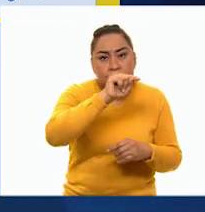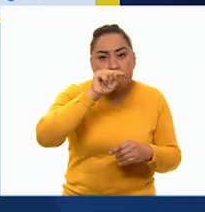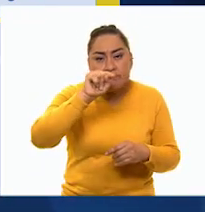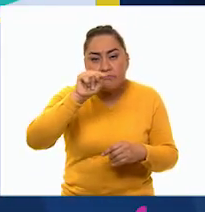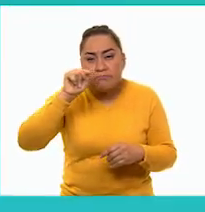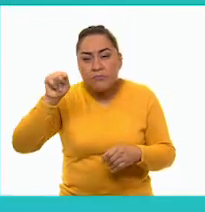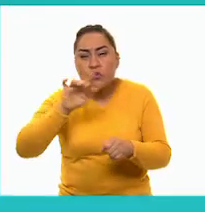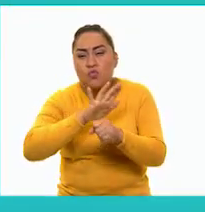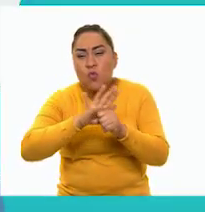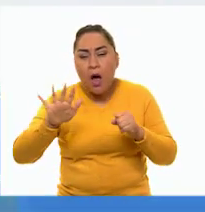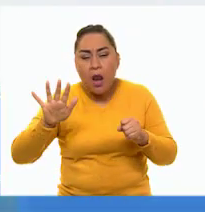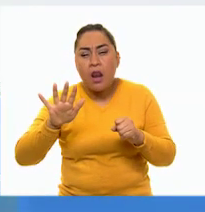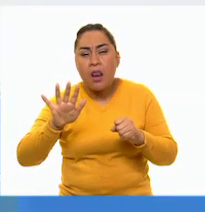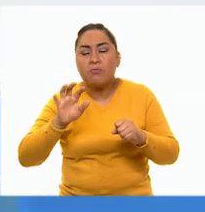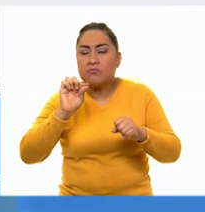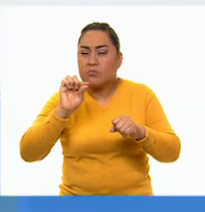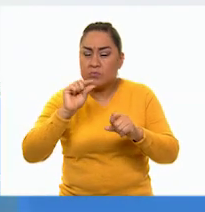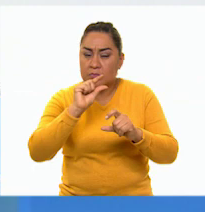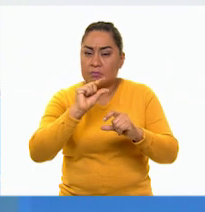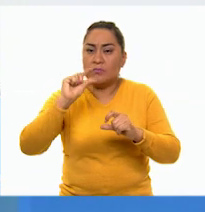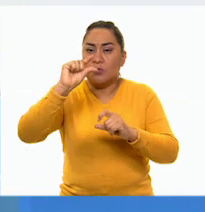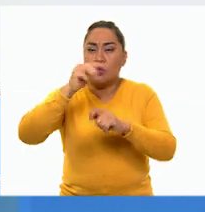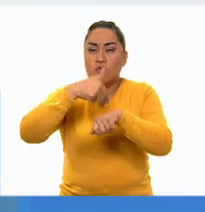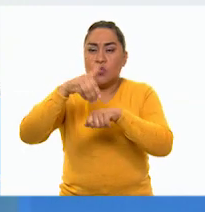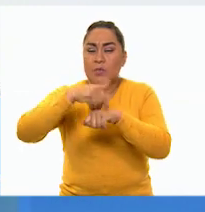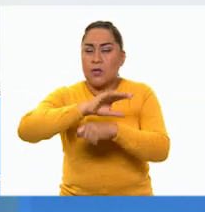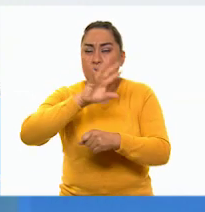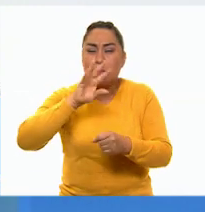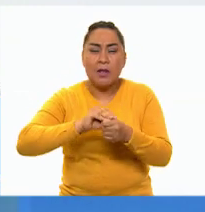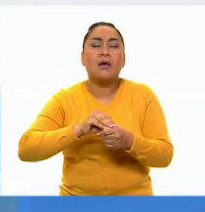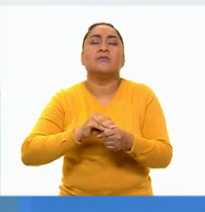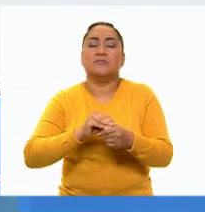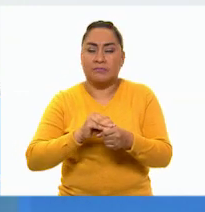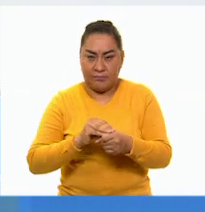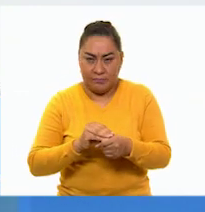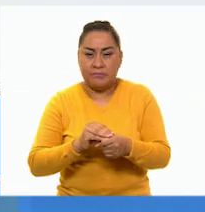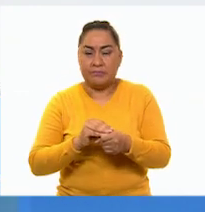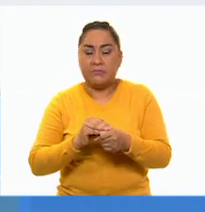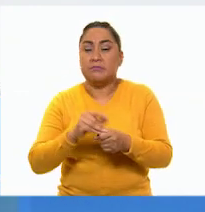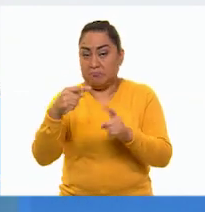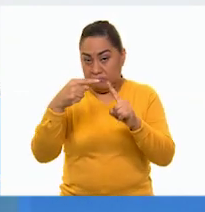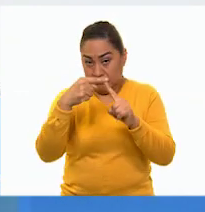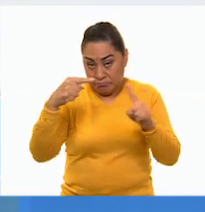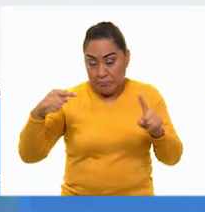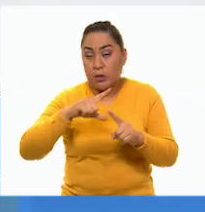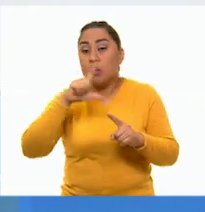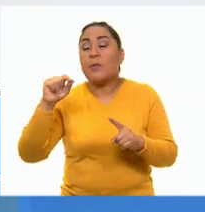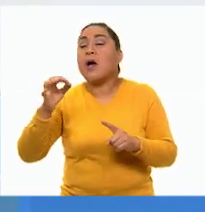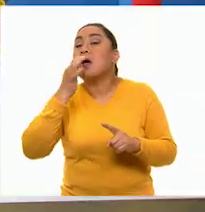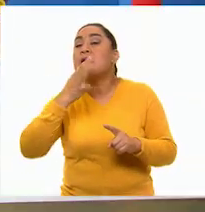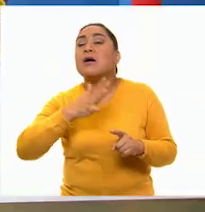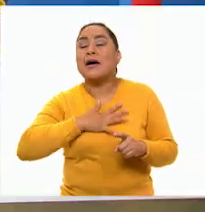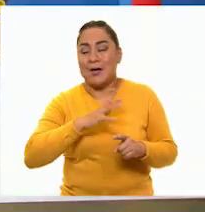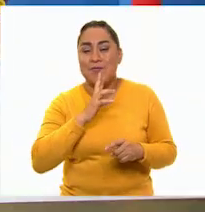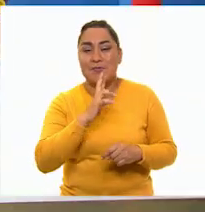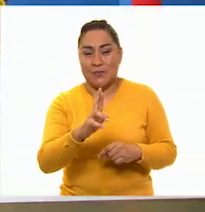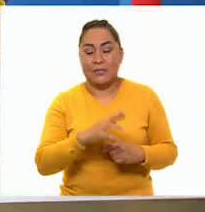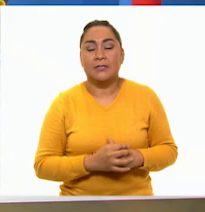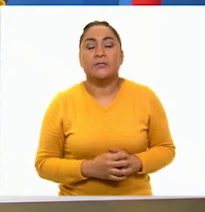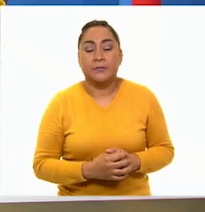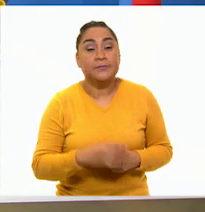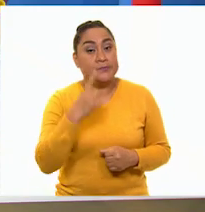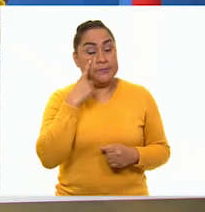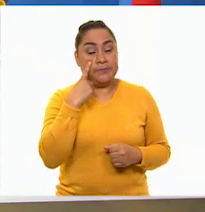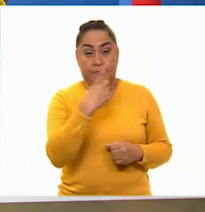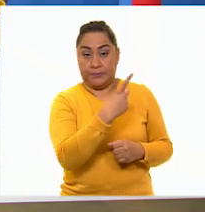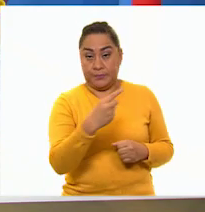un número entero. Muy bien, María. Comencemos a dividir. ¿Me dictas el resultado? Sí, maestra. Entonces,